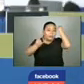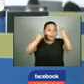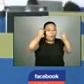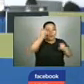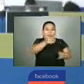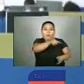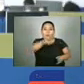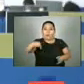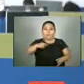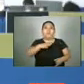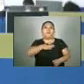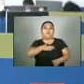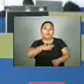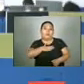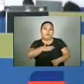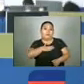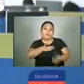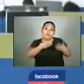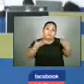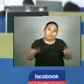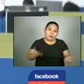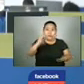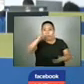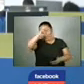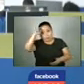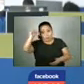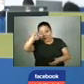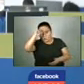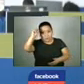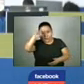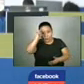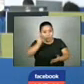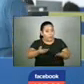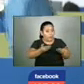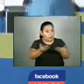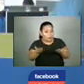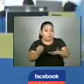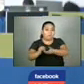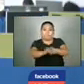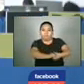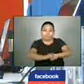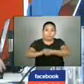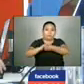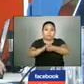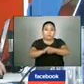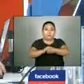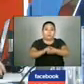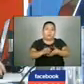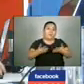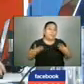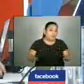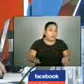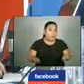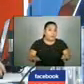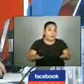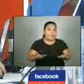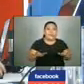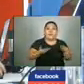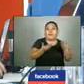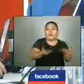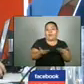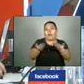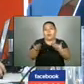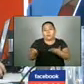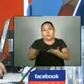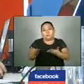uno de los jóvenes tienen. Pues trabajamos en ayudar y acompañar a cada uno de los jóvenes a favor de